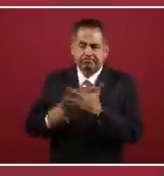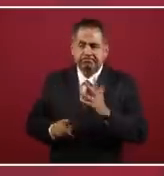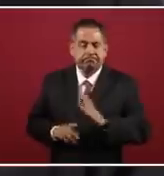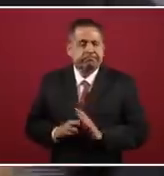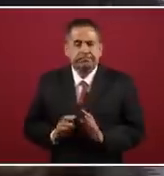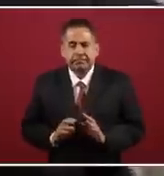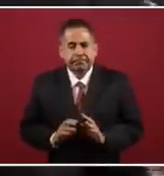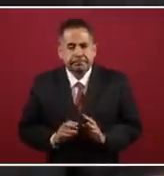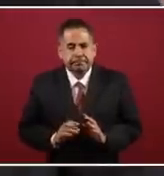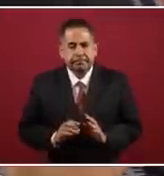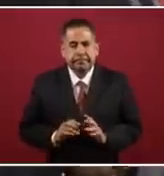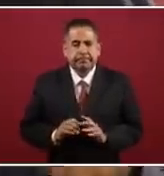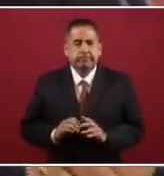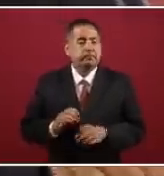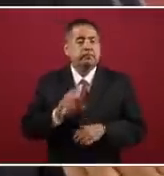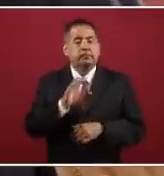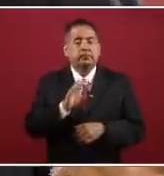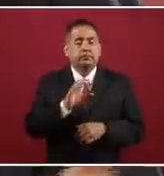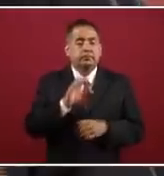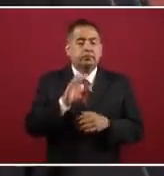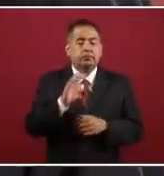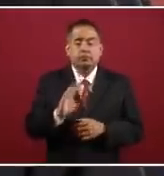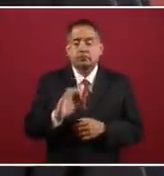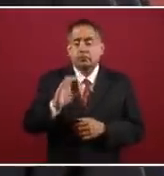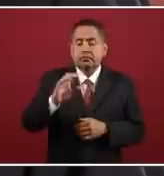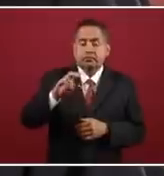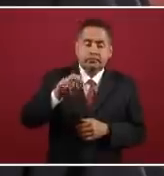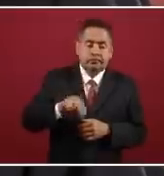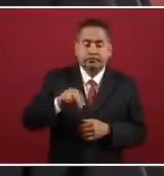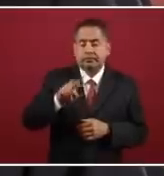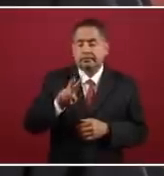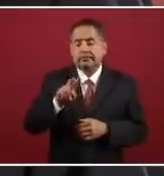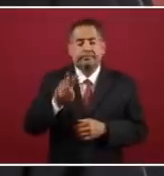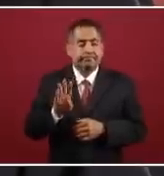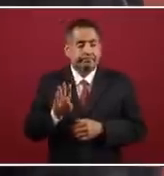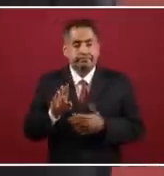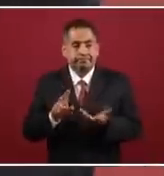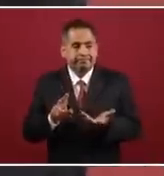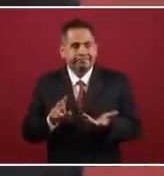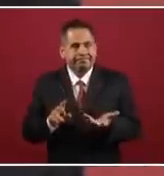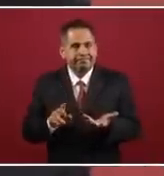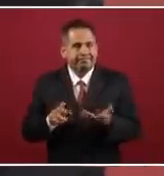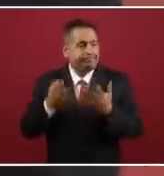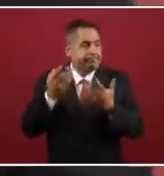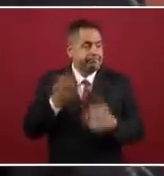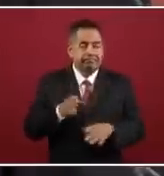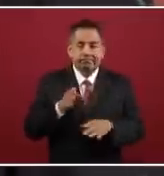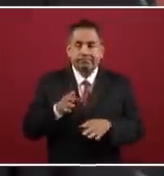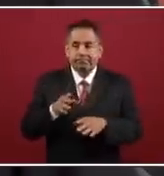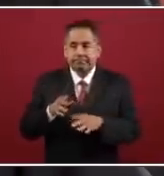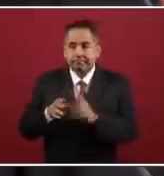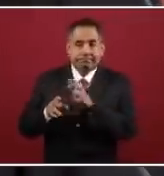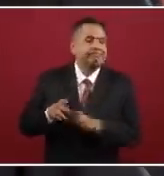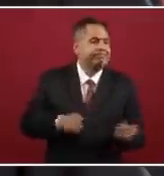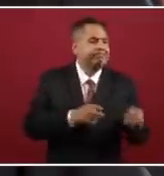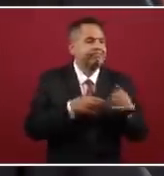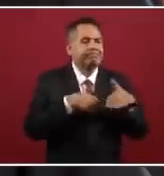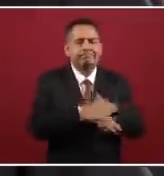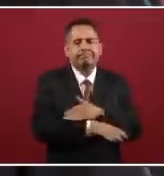la Comisión Nacional Bancaria y de Valores, a trabajar a los bancos.